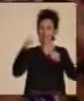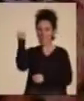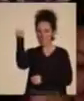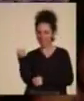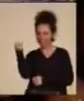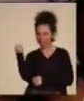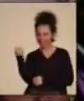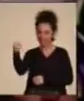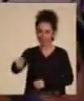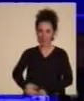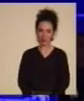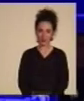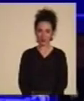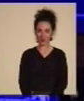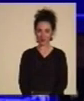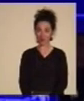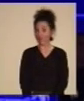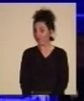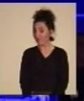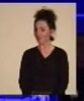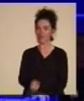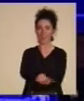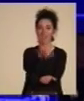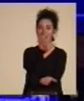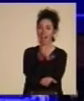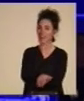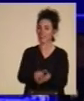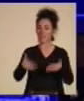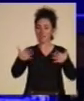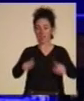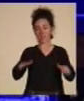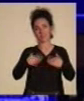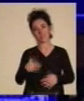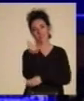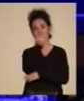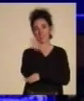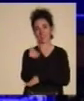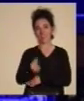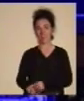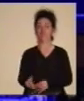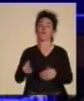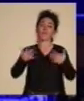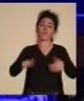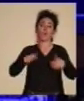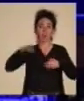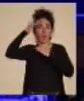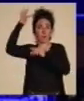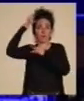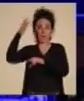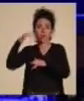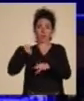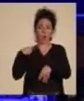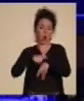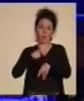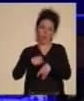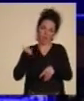Yeah. Vamos con el acta de fantasía, diseño y vestuario. Me salto lo de la